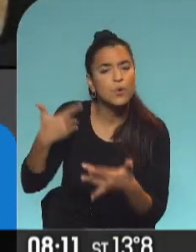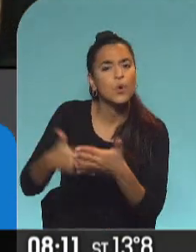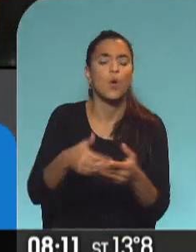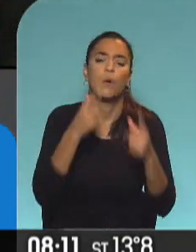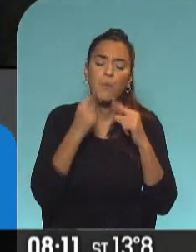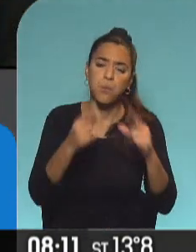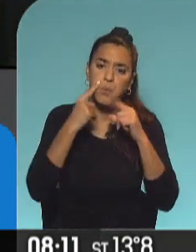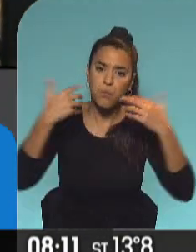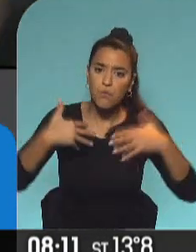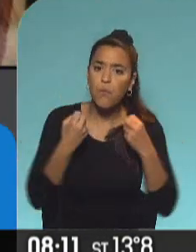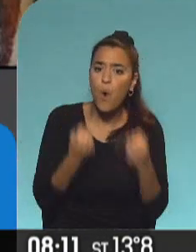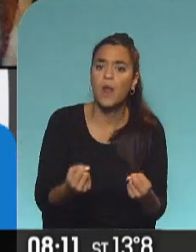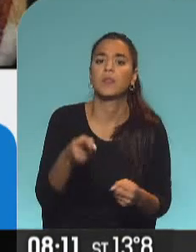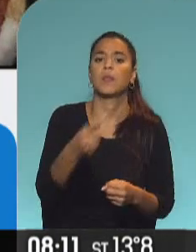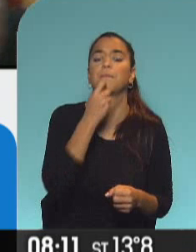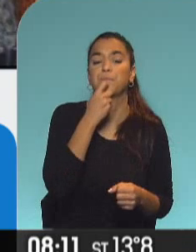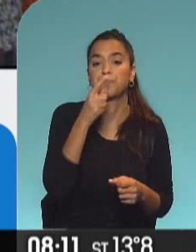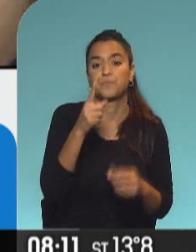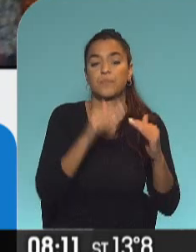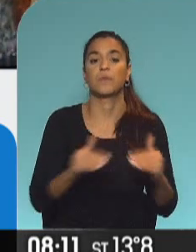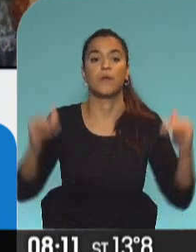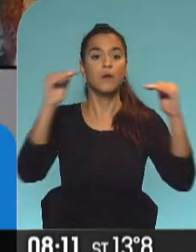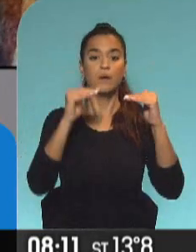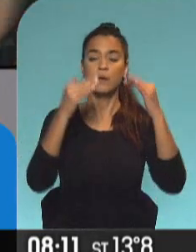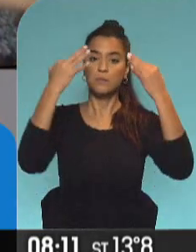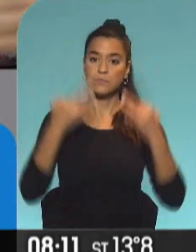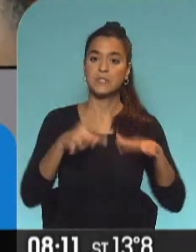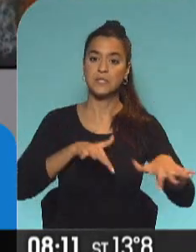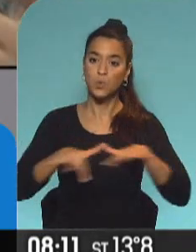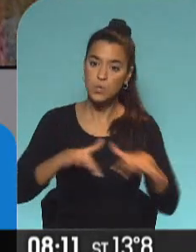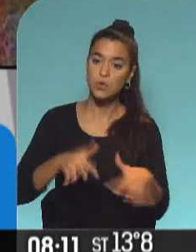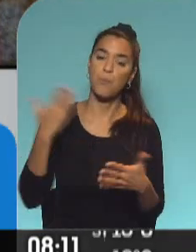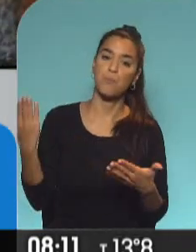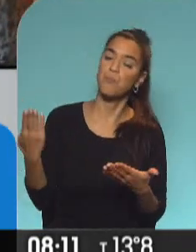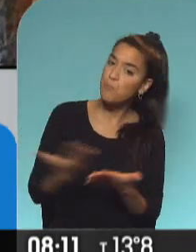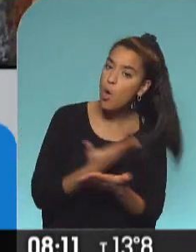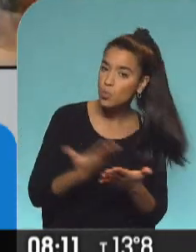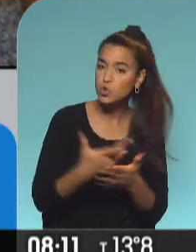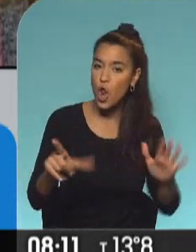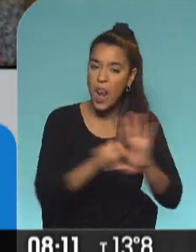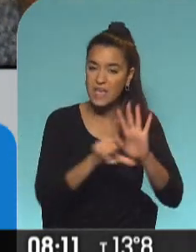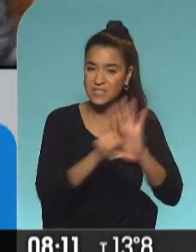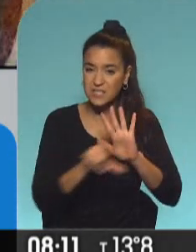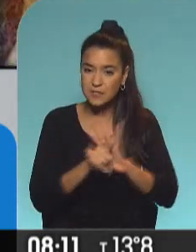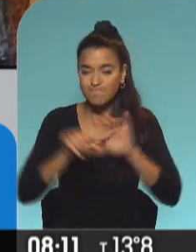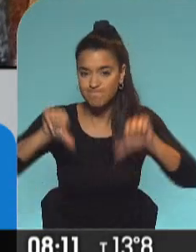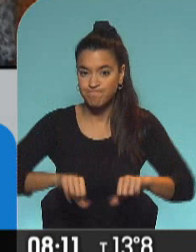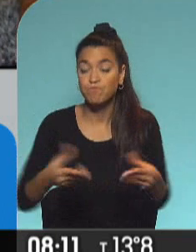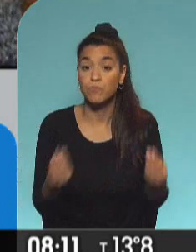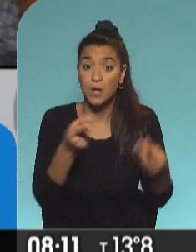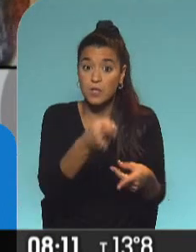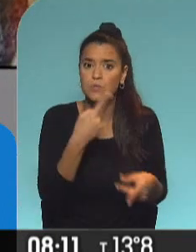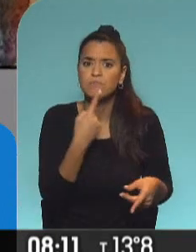críticas, entre ellas la de no estar por ahí a la altura de la circunstancia en términos de su producción legislativa. Bueno, este insumo es un